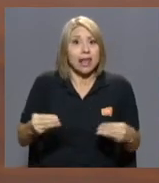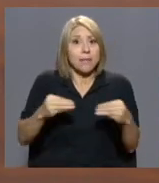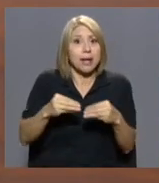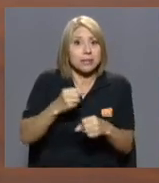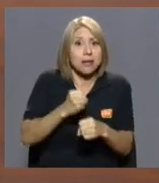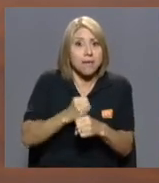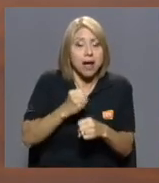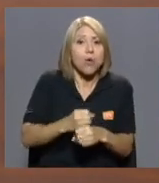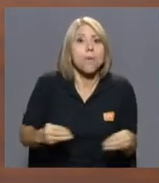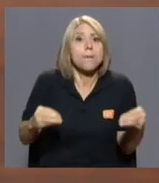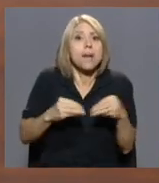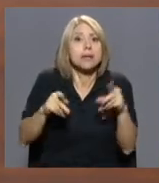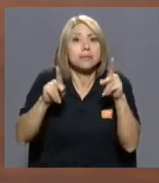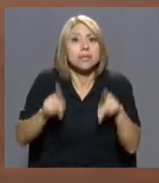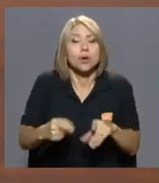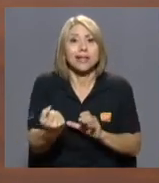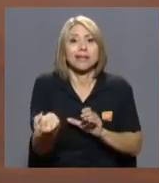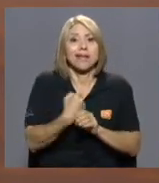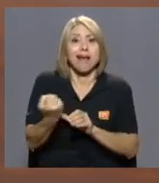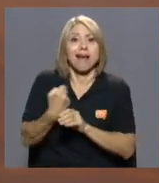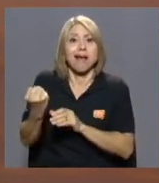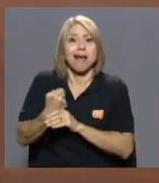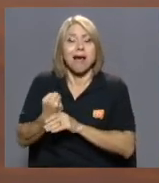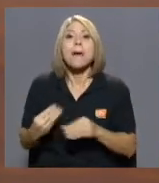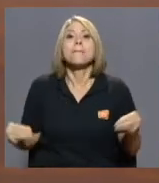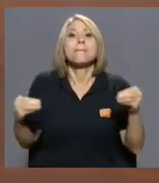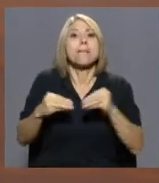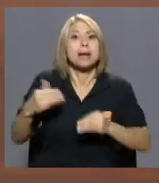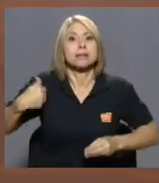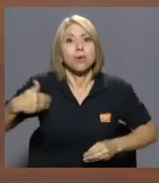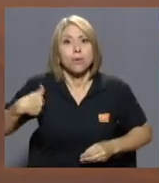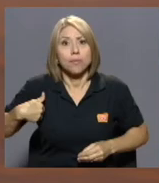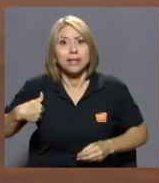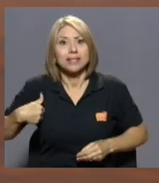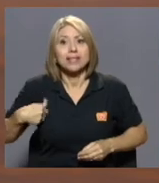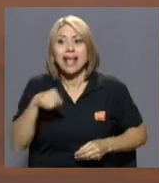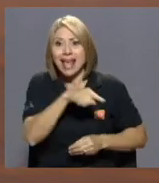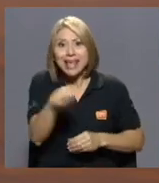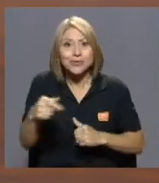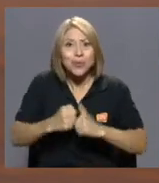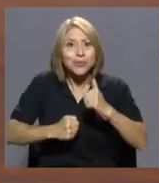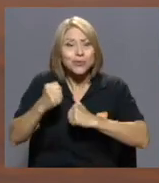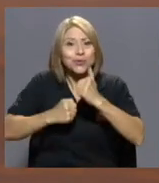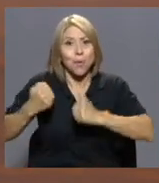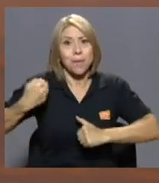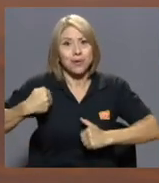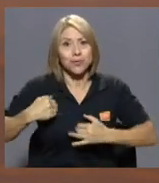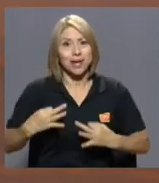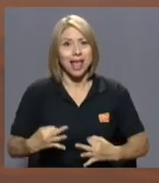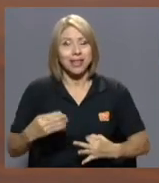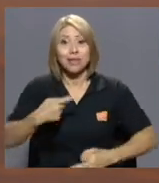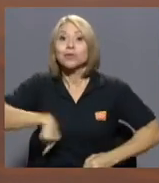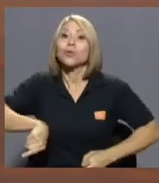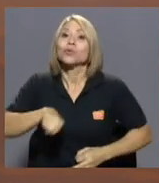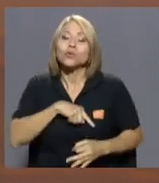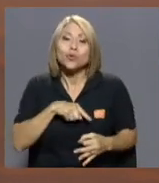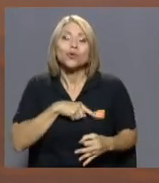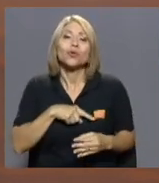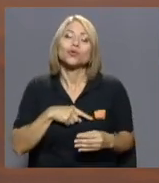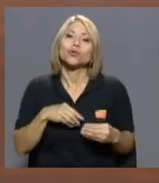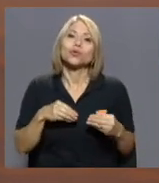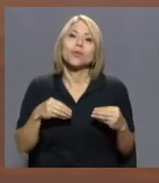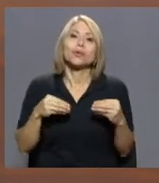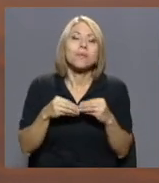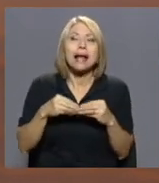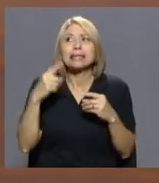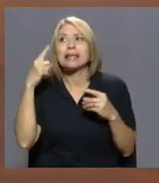además. Eso tiene que ver con la construcción de la masculinidad. Somos mucho más letales y tenemos menos una menor tendencia o menor capacidad para pedir